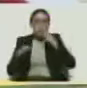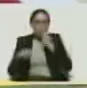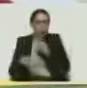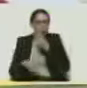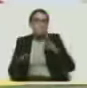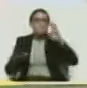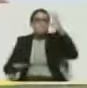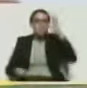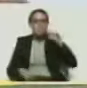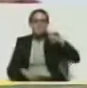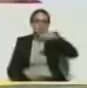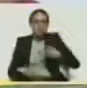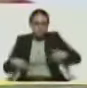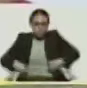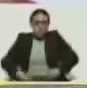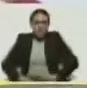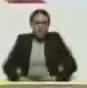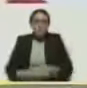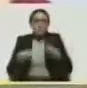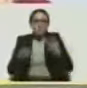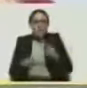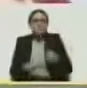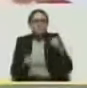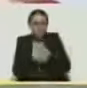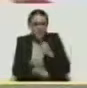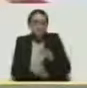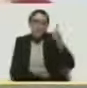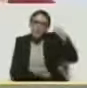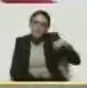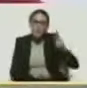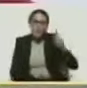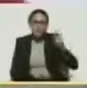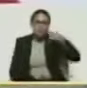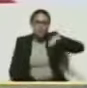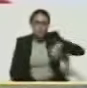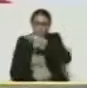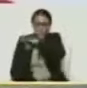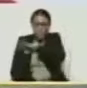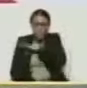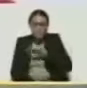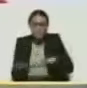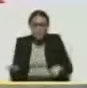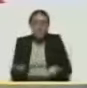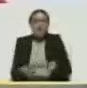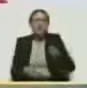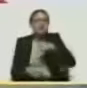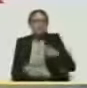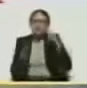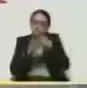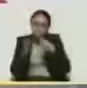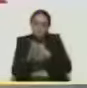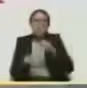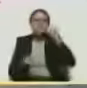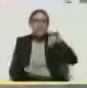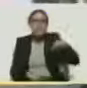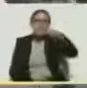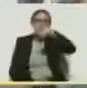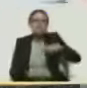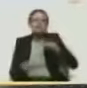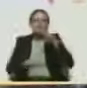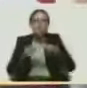que así como nos esforzamos en este municipio Simón Plana para las 1000 batallas, para ganar elecciones, así lo vamos a hacer en el Ministerio de Comunas hasta que usted decida tenernos